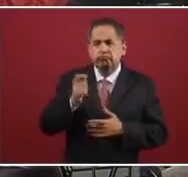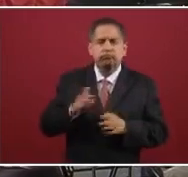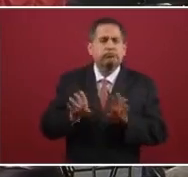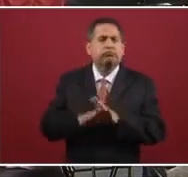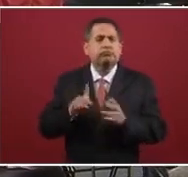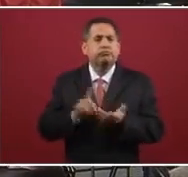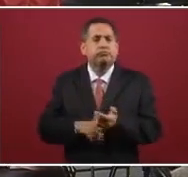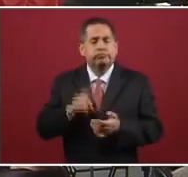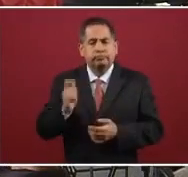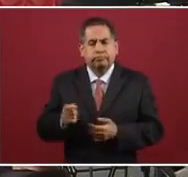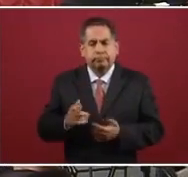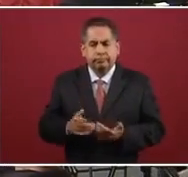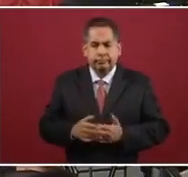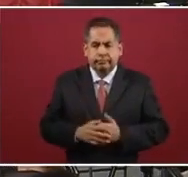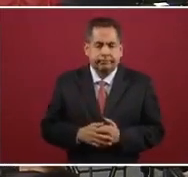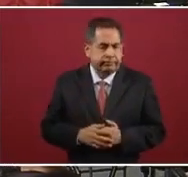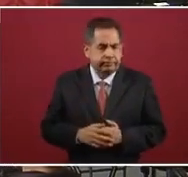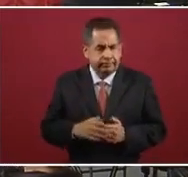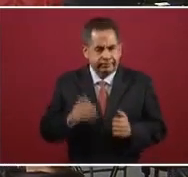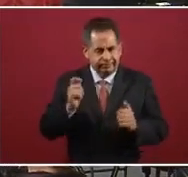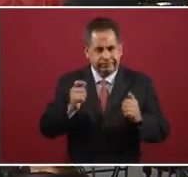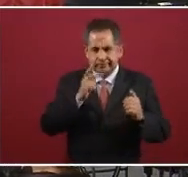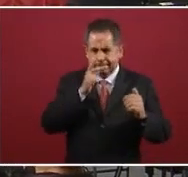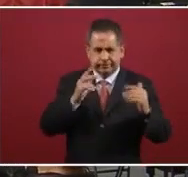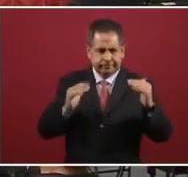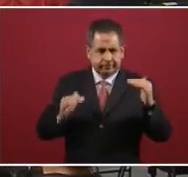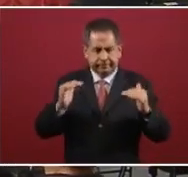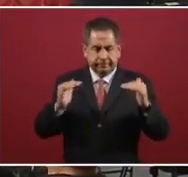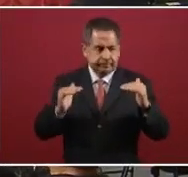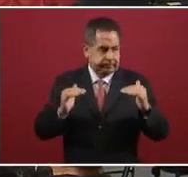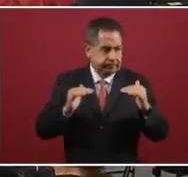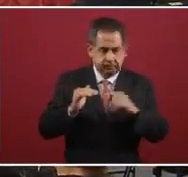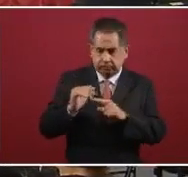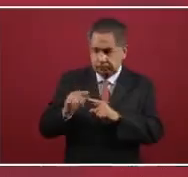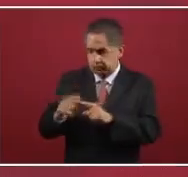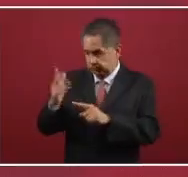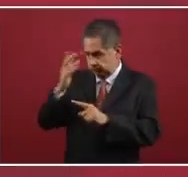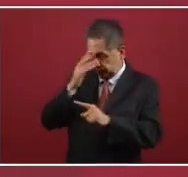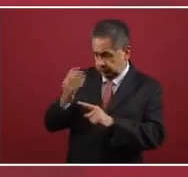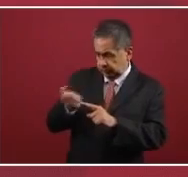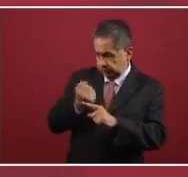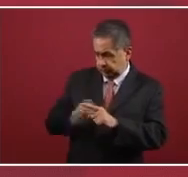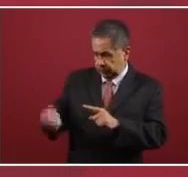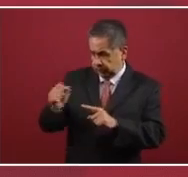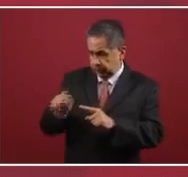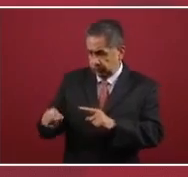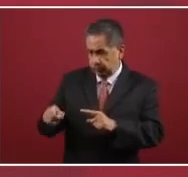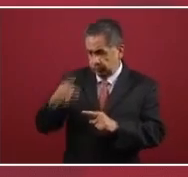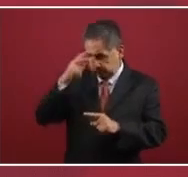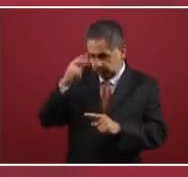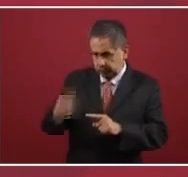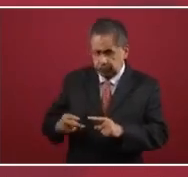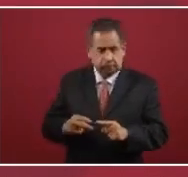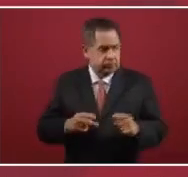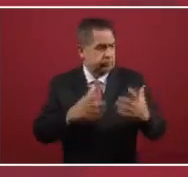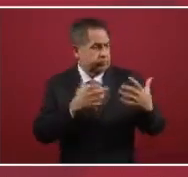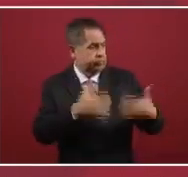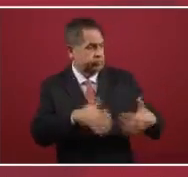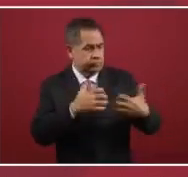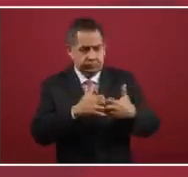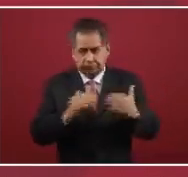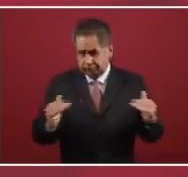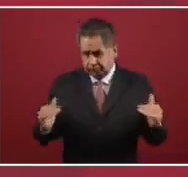hay un empate, esa es la mejor traducción, entre las habilidades que tienen los trabajadores mexicanos y las demandas que